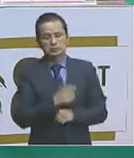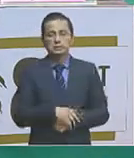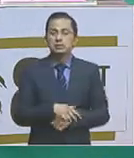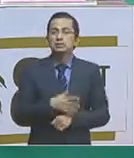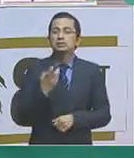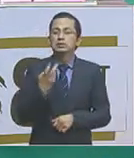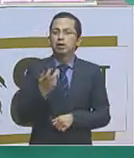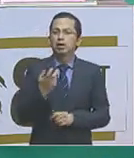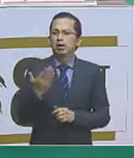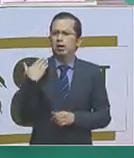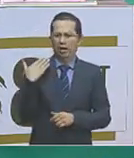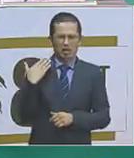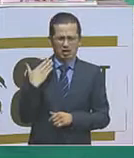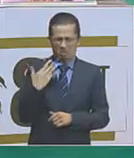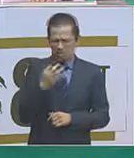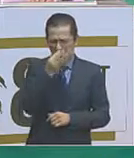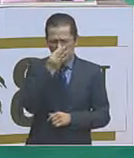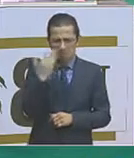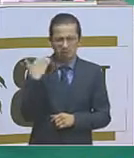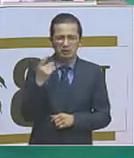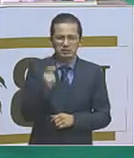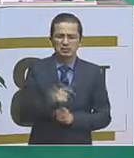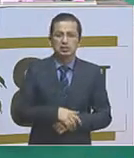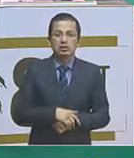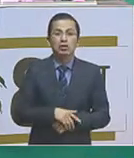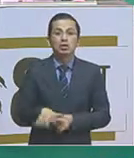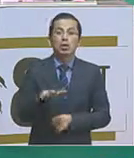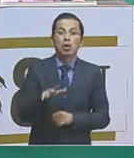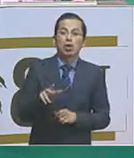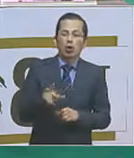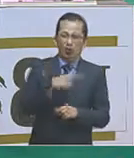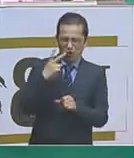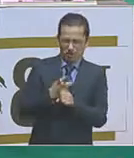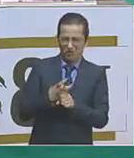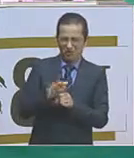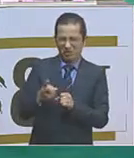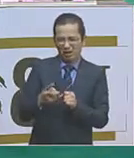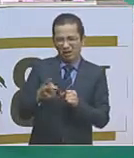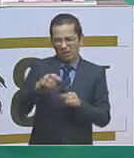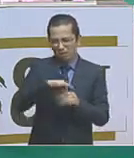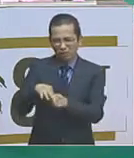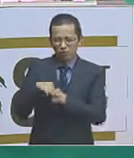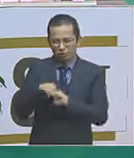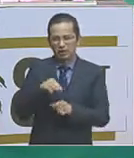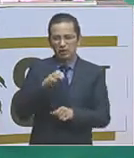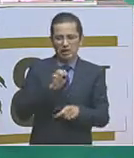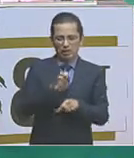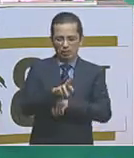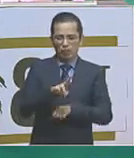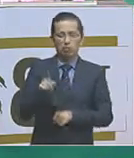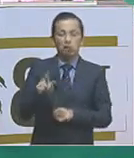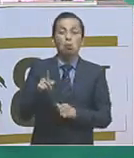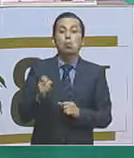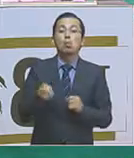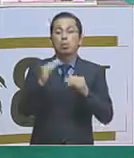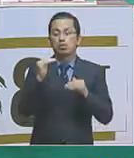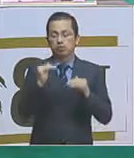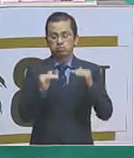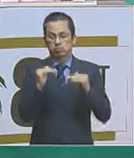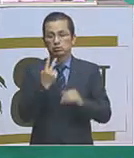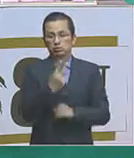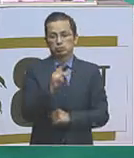acabamos de vivir hace muy poco la reciente segunda vuelta presidencial el ecuador cuya distancia fue de sólo dos